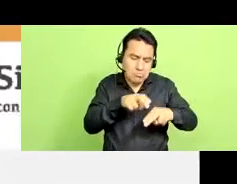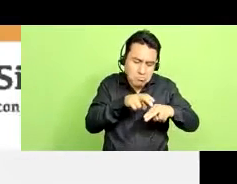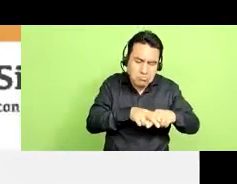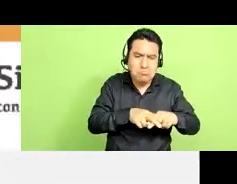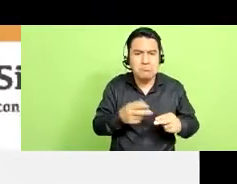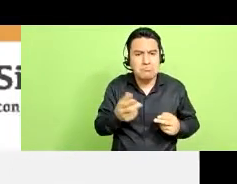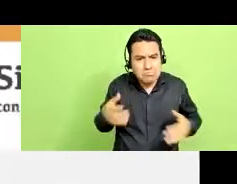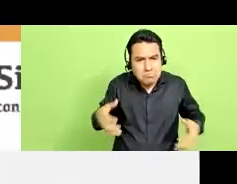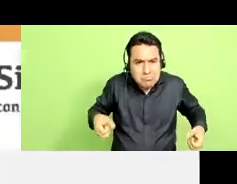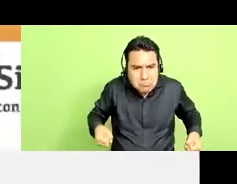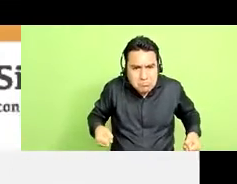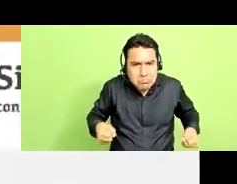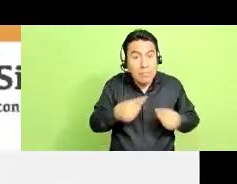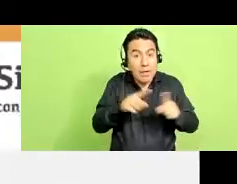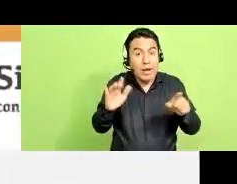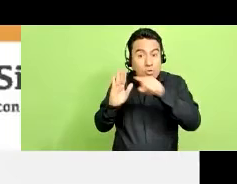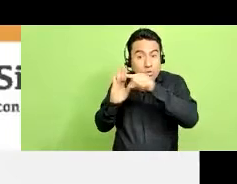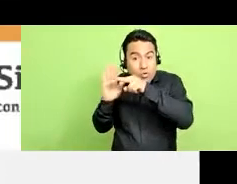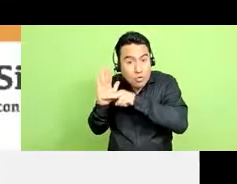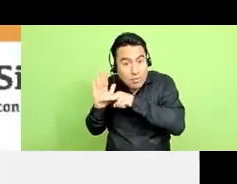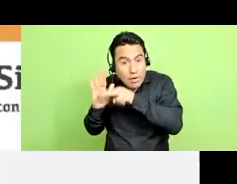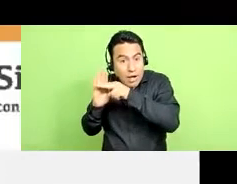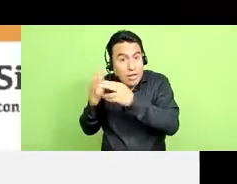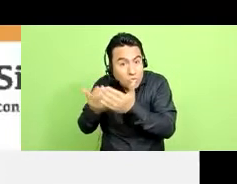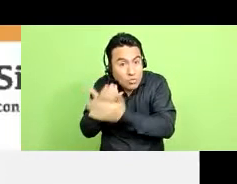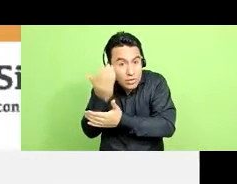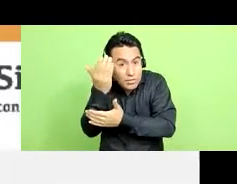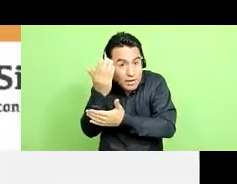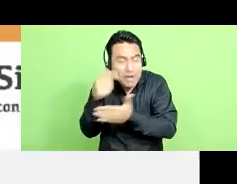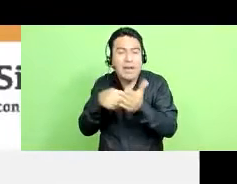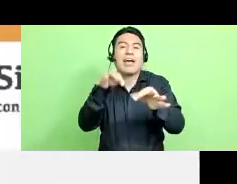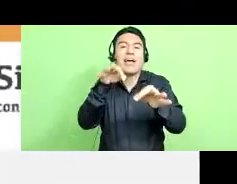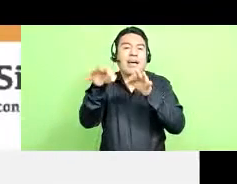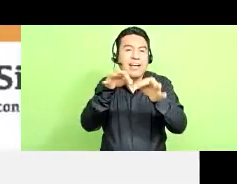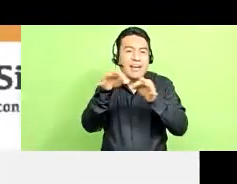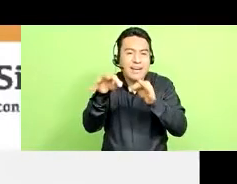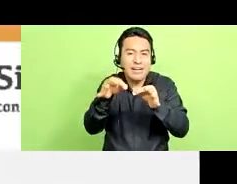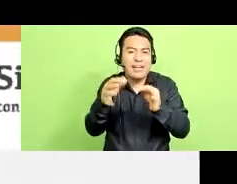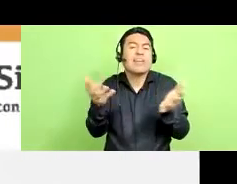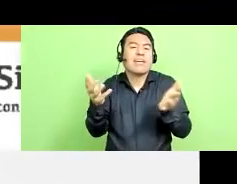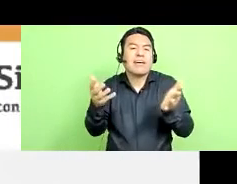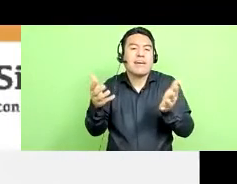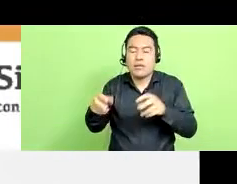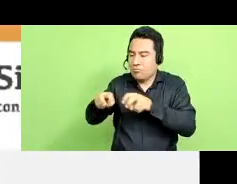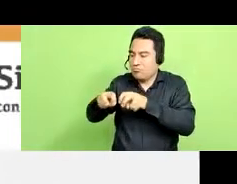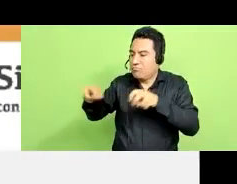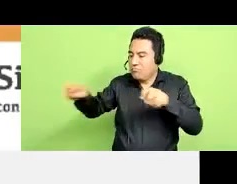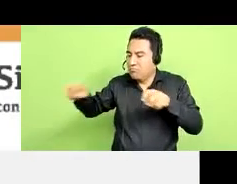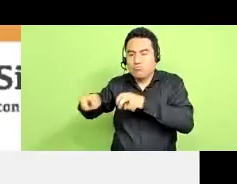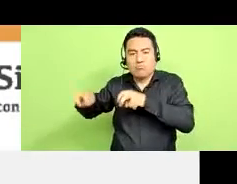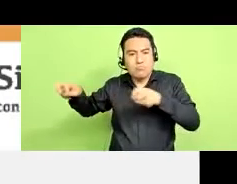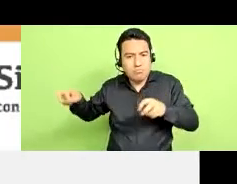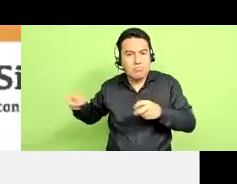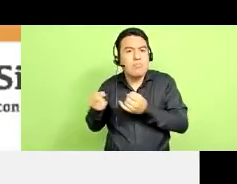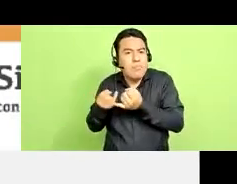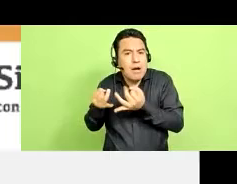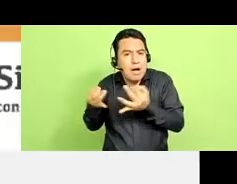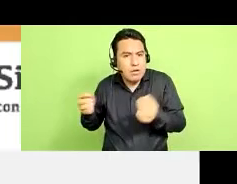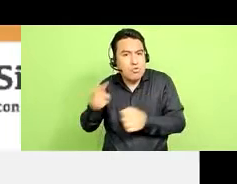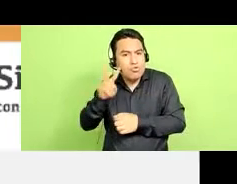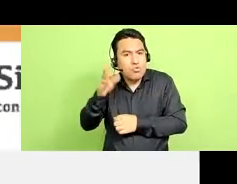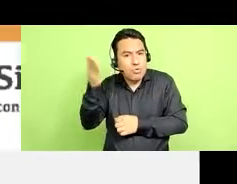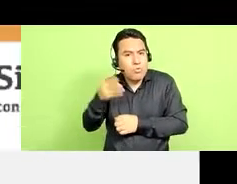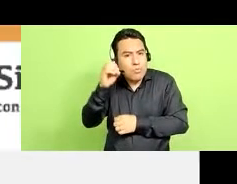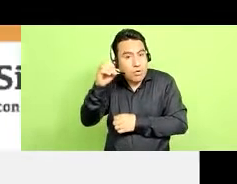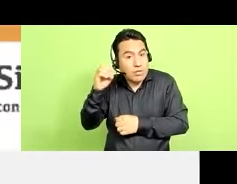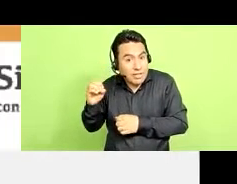como creados dando una propuesta que está incorporando una dotación del total de estos asientos que hace el 2 por ciento del total